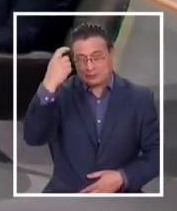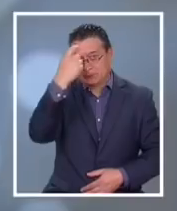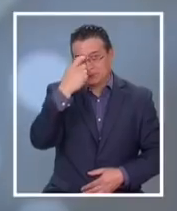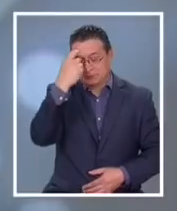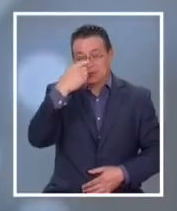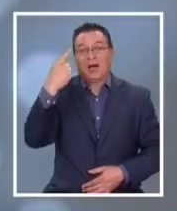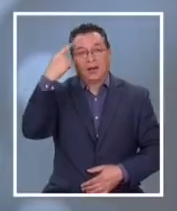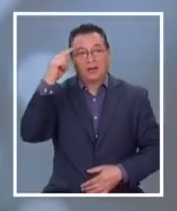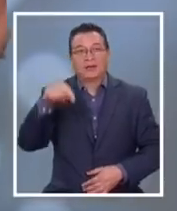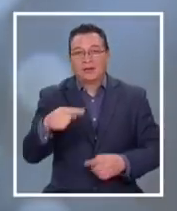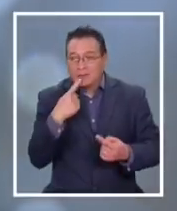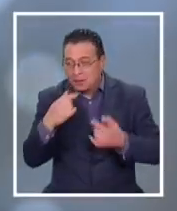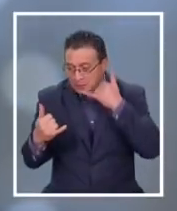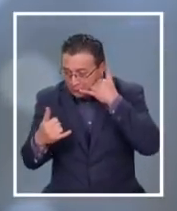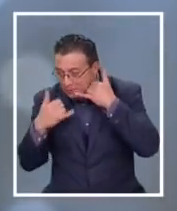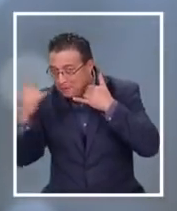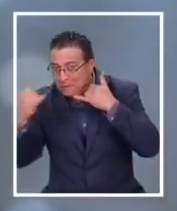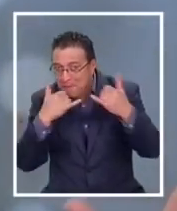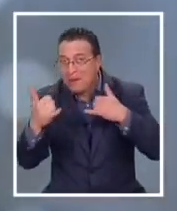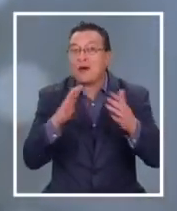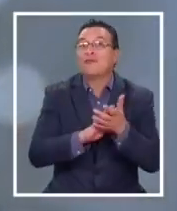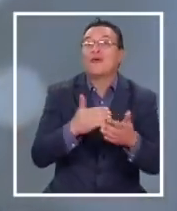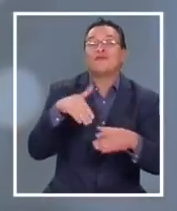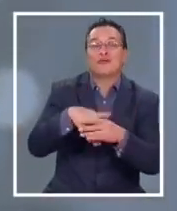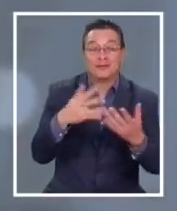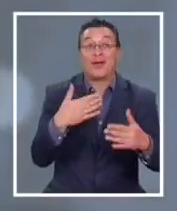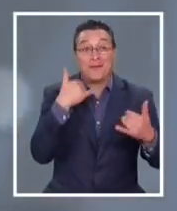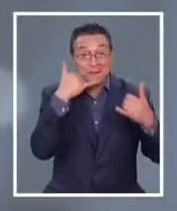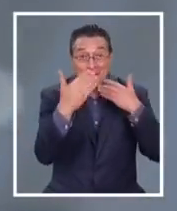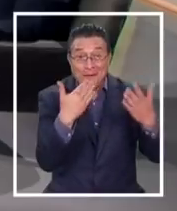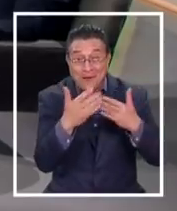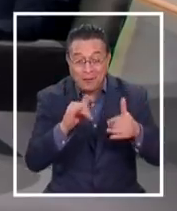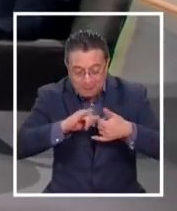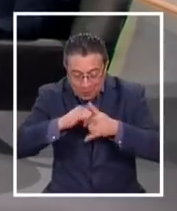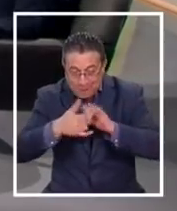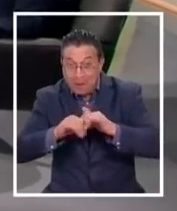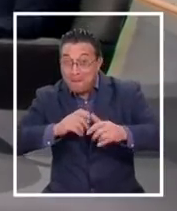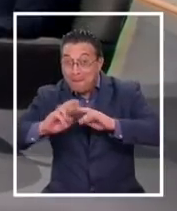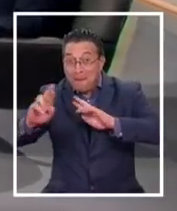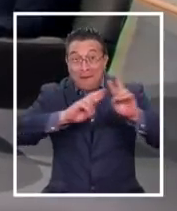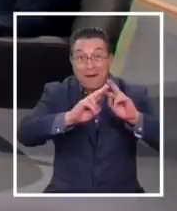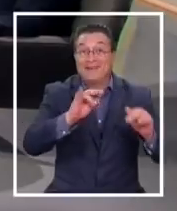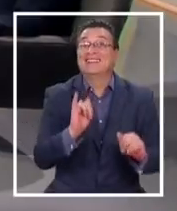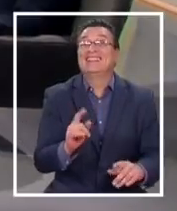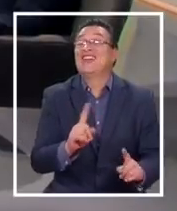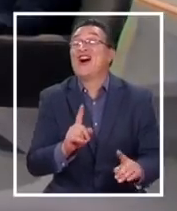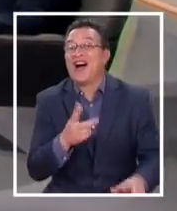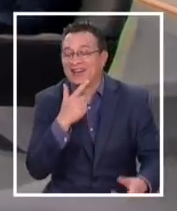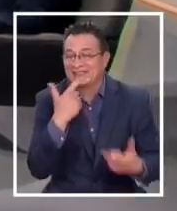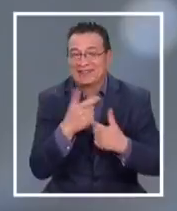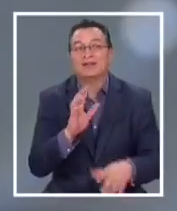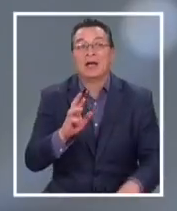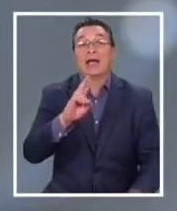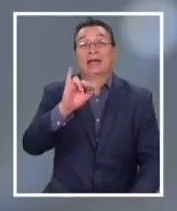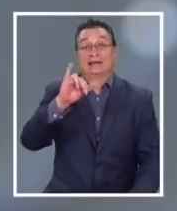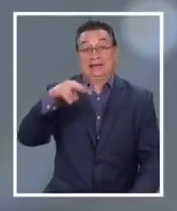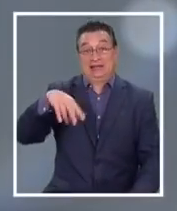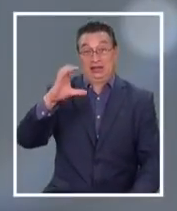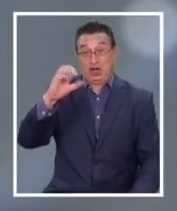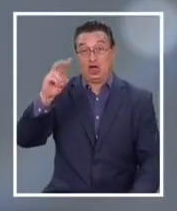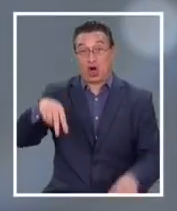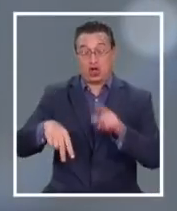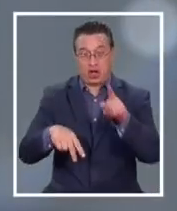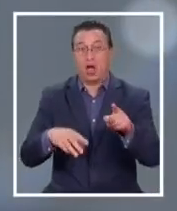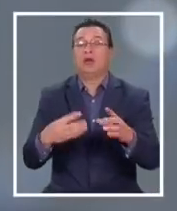Estuvo preguntando a la mesa del partido. Jimena Rincón. Hablaste con la Jimena Rincón. Estuvo whatsappeando con la mesa del partido. Con las dos. Oye, Jimena Rincón tiene la